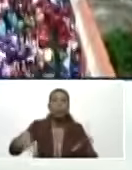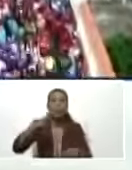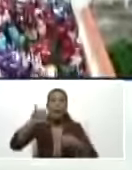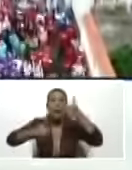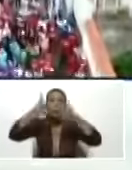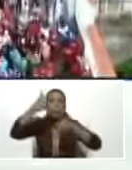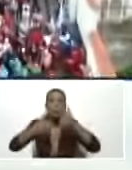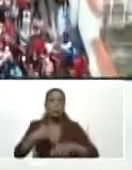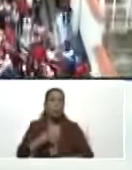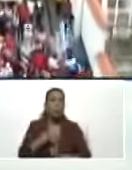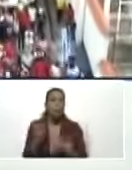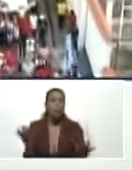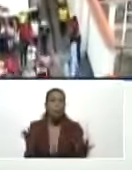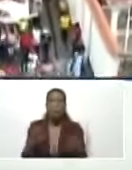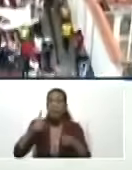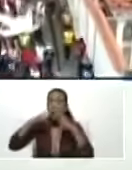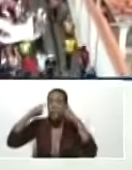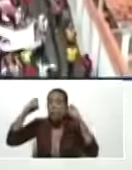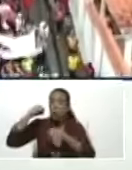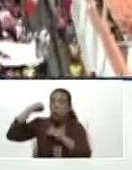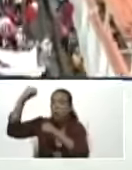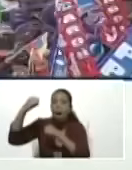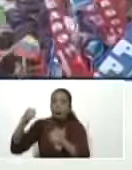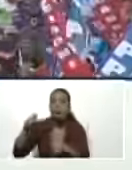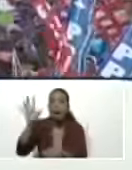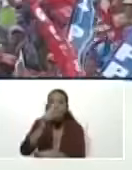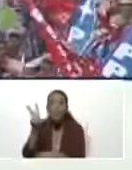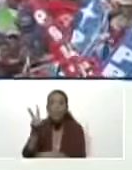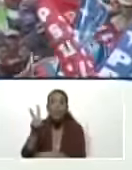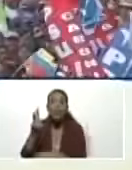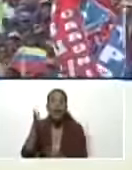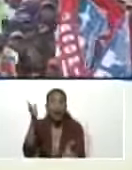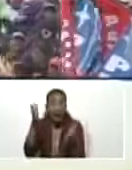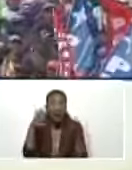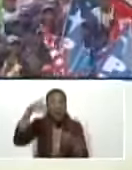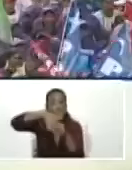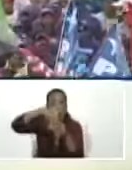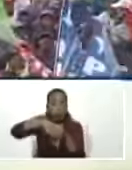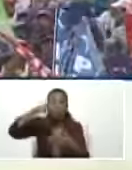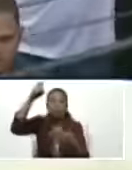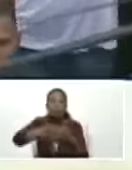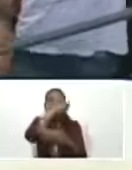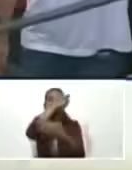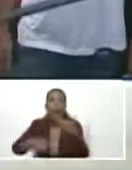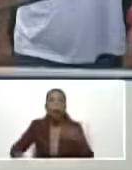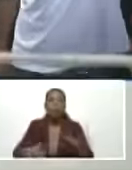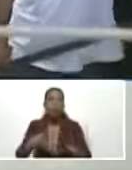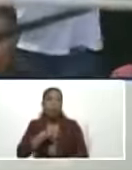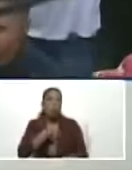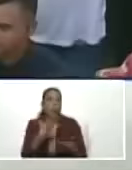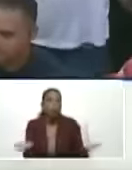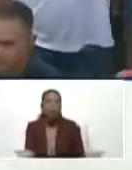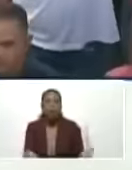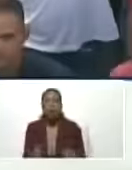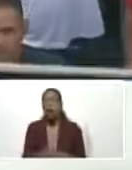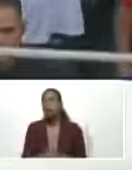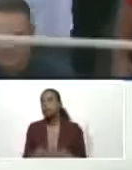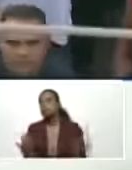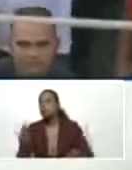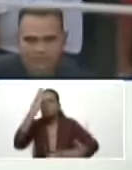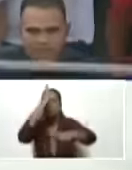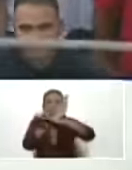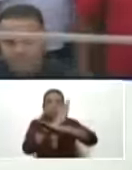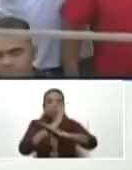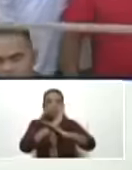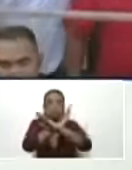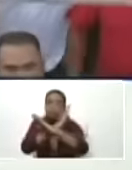candidato. Nicolás Maduro, el candidato en Venezuela, que va a ganar las elecciones, está censurado. Está